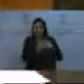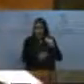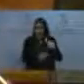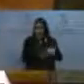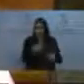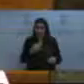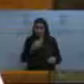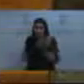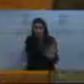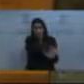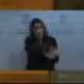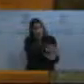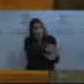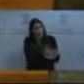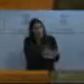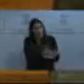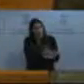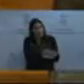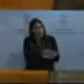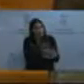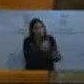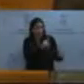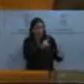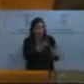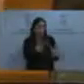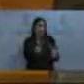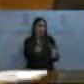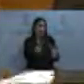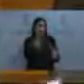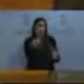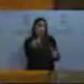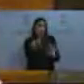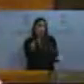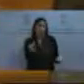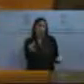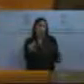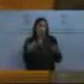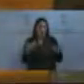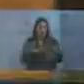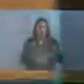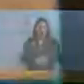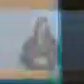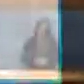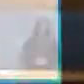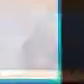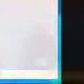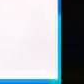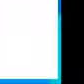hecho hasta ahora, desde luego, a la vista está que no ha dado resultado. Muchas gracias.